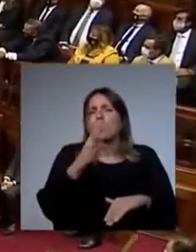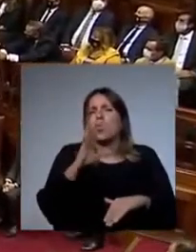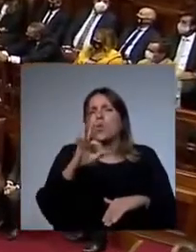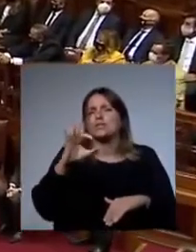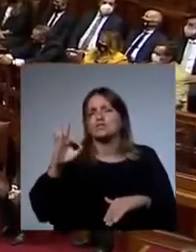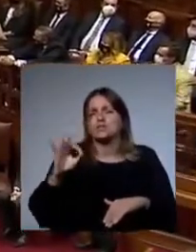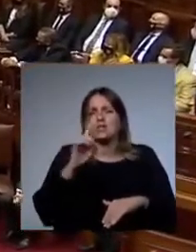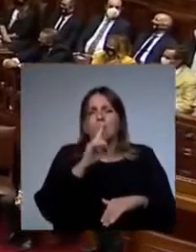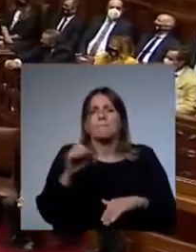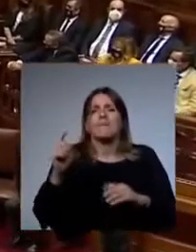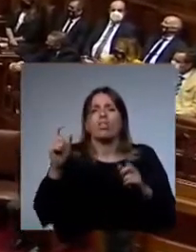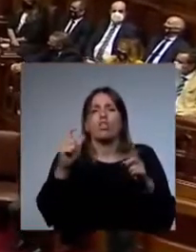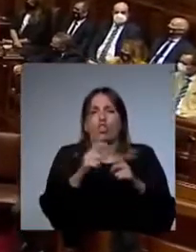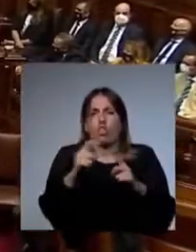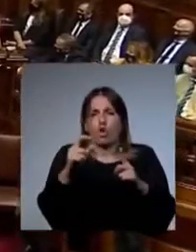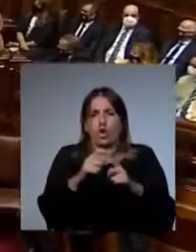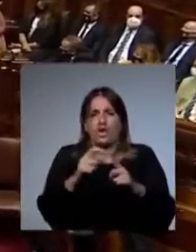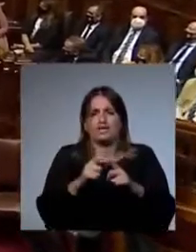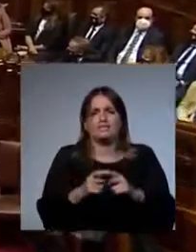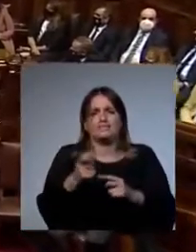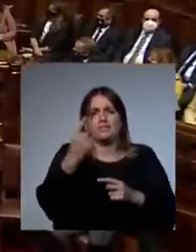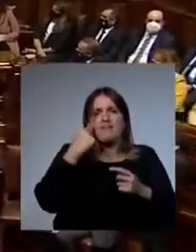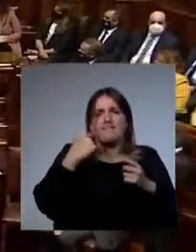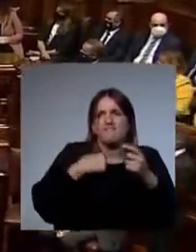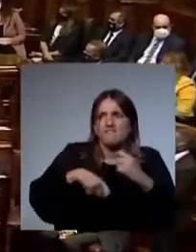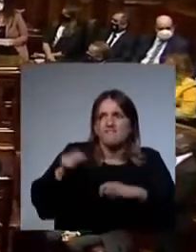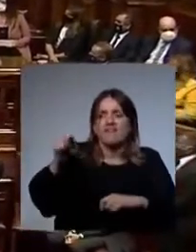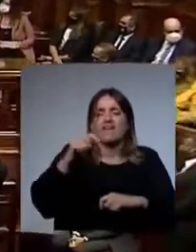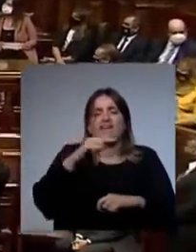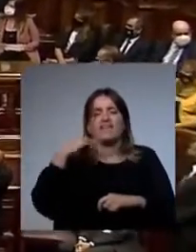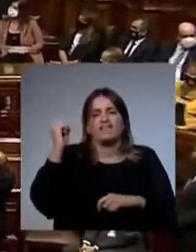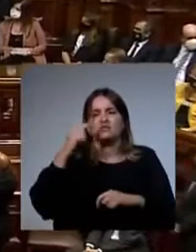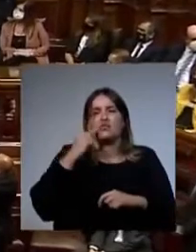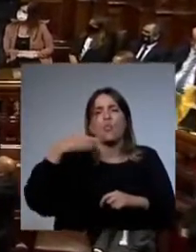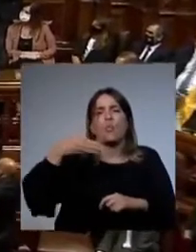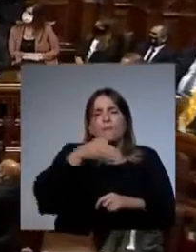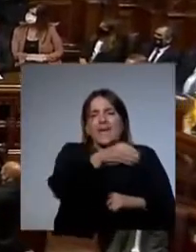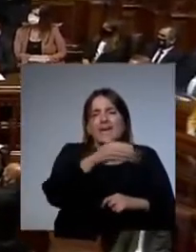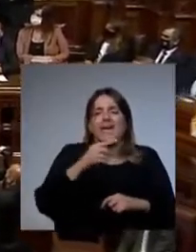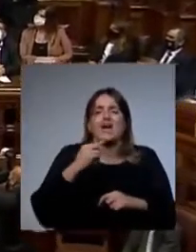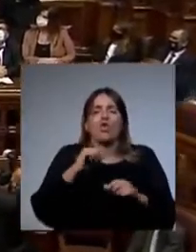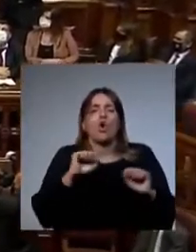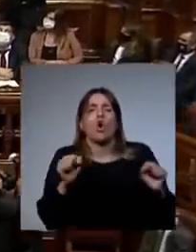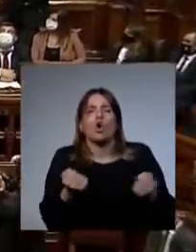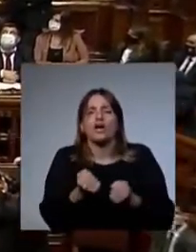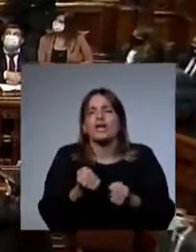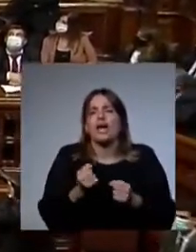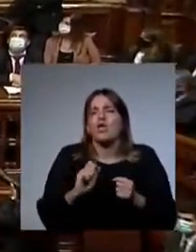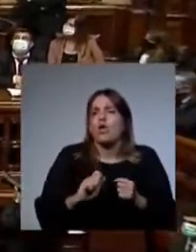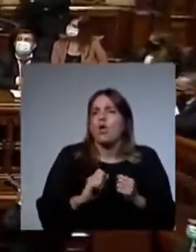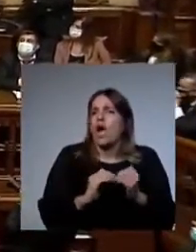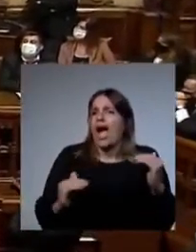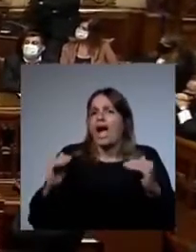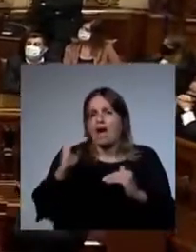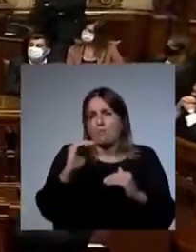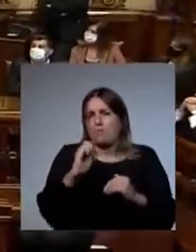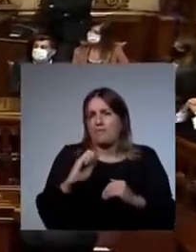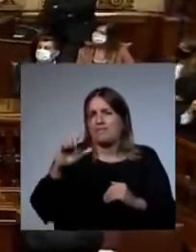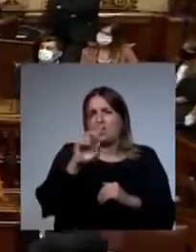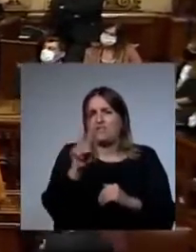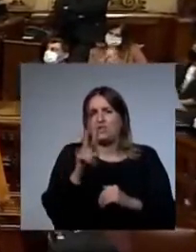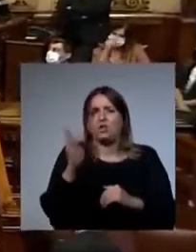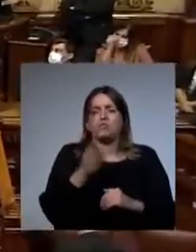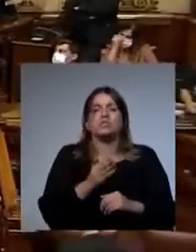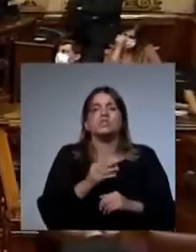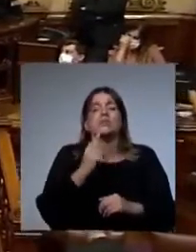8.400.000 dólares. Las ventas a Rusia de pescado congelado aumentaron un 22%. En enero